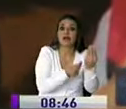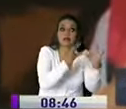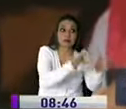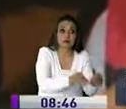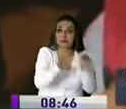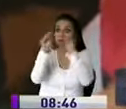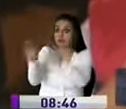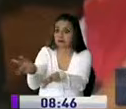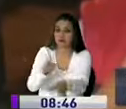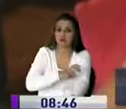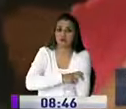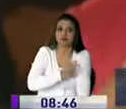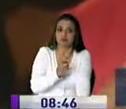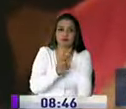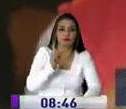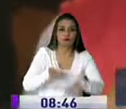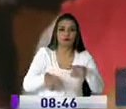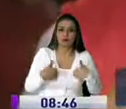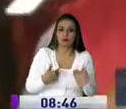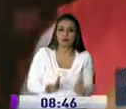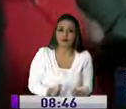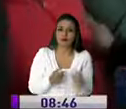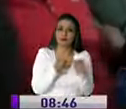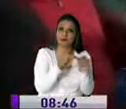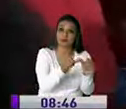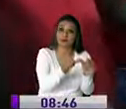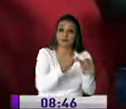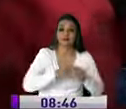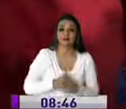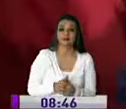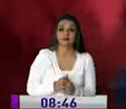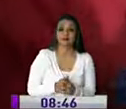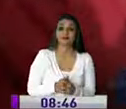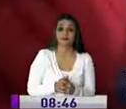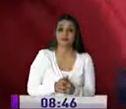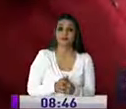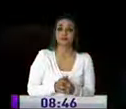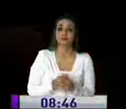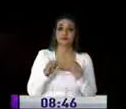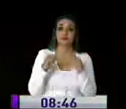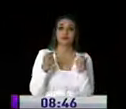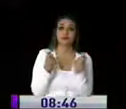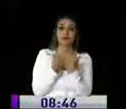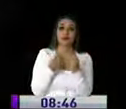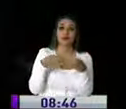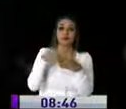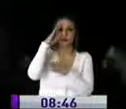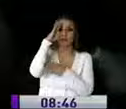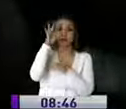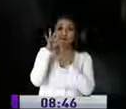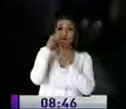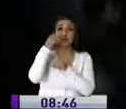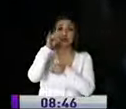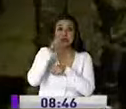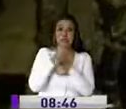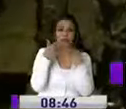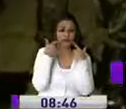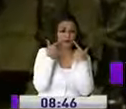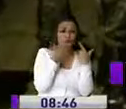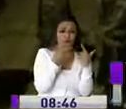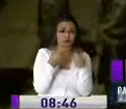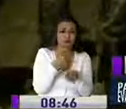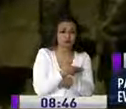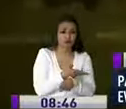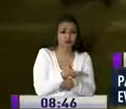que desgraciadamente no hay cómo desconectarlos y tienen que mantenerse. La inspección realizada por el Grupo de Intervención y Rescate tomó varias horas y cerca